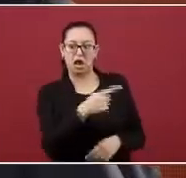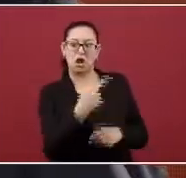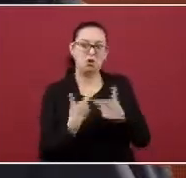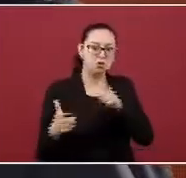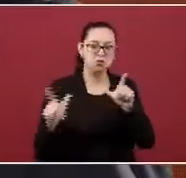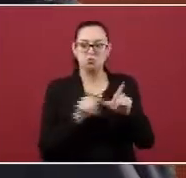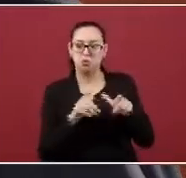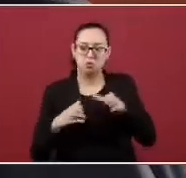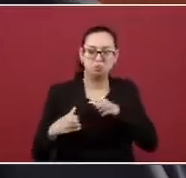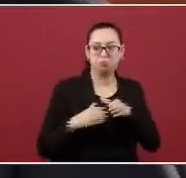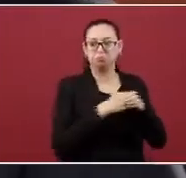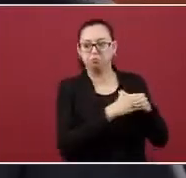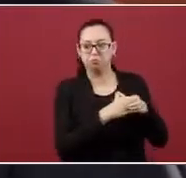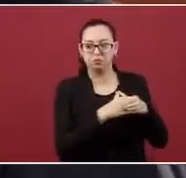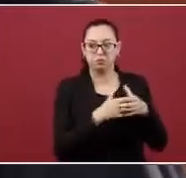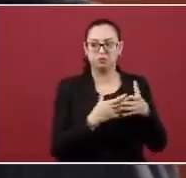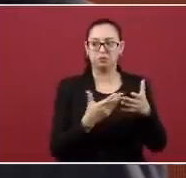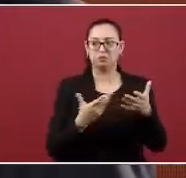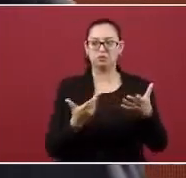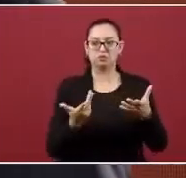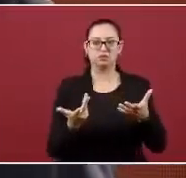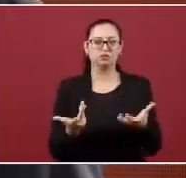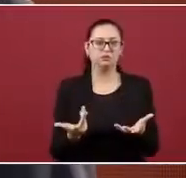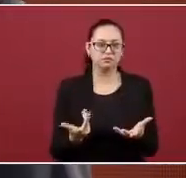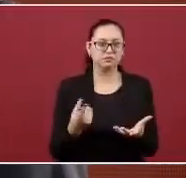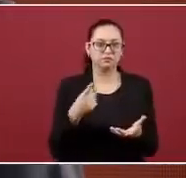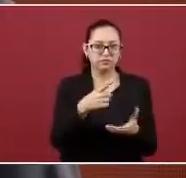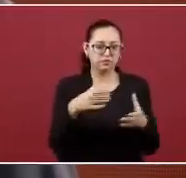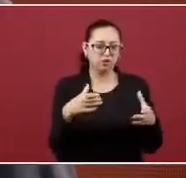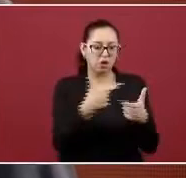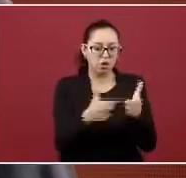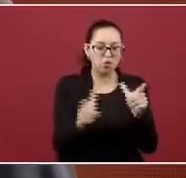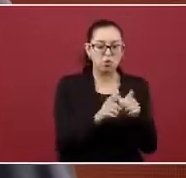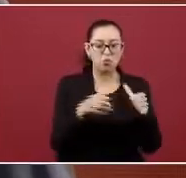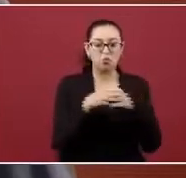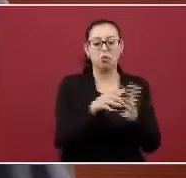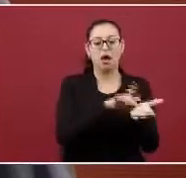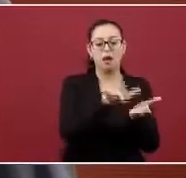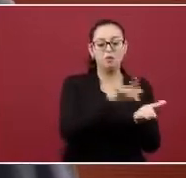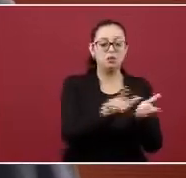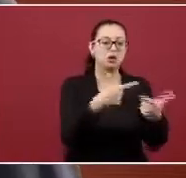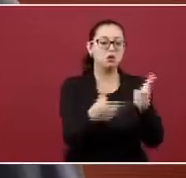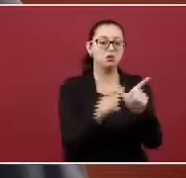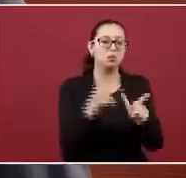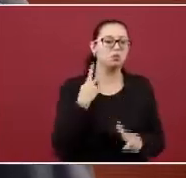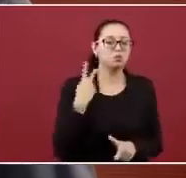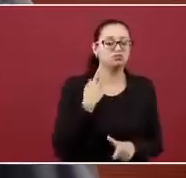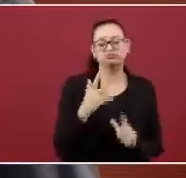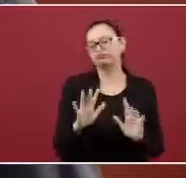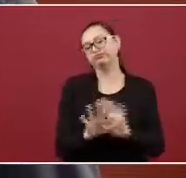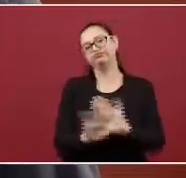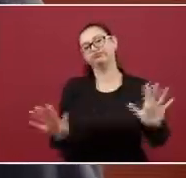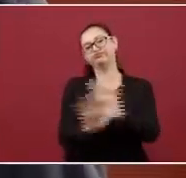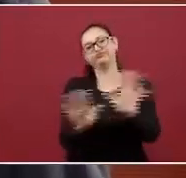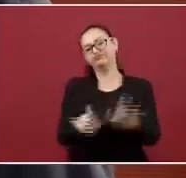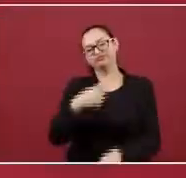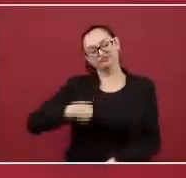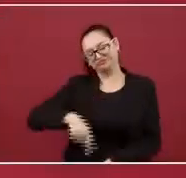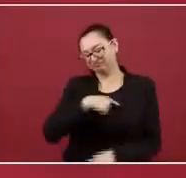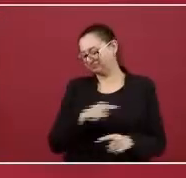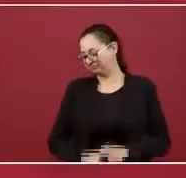Estado, es un gobierno que apoya a un partido. No, no somos iguales. Entonces,